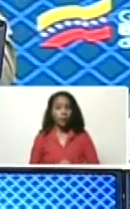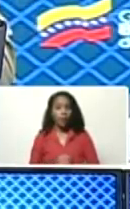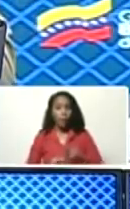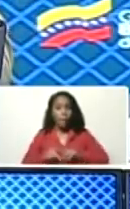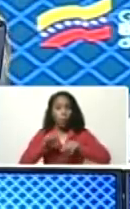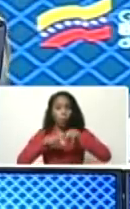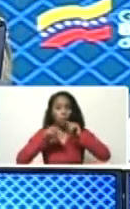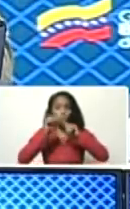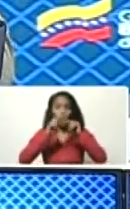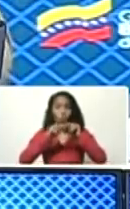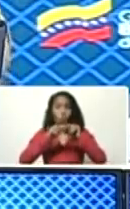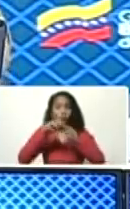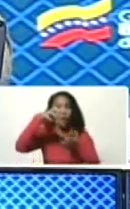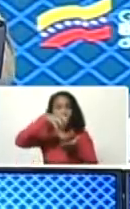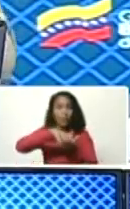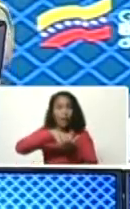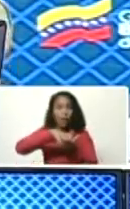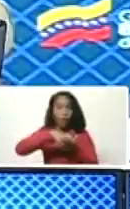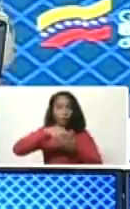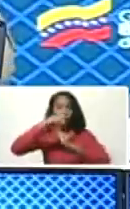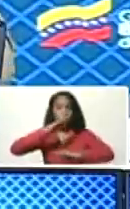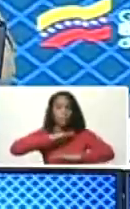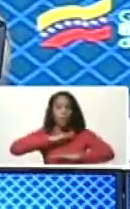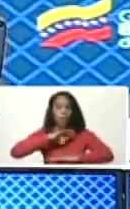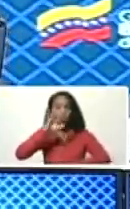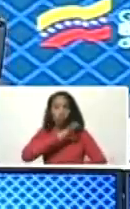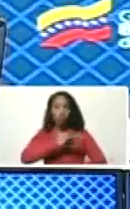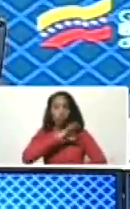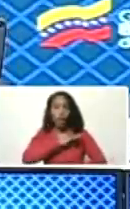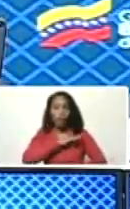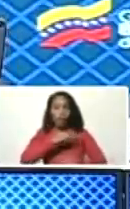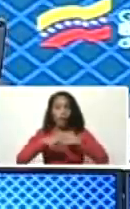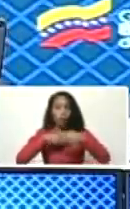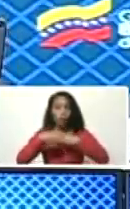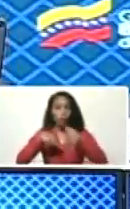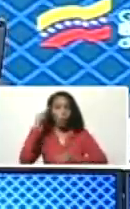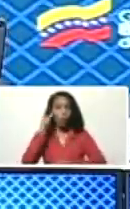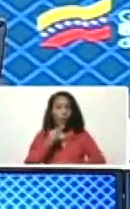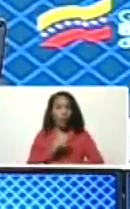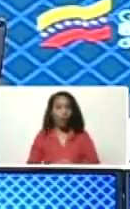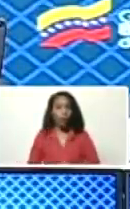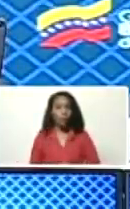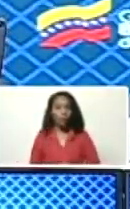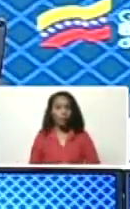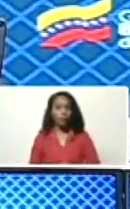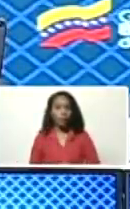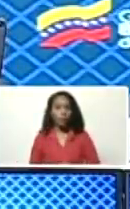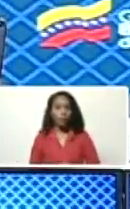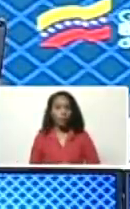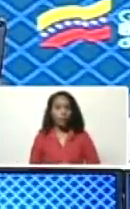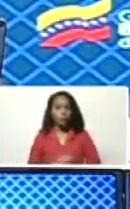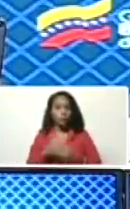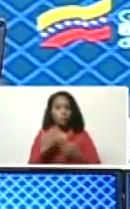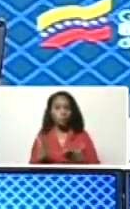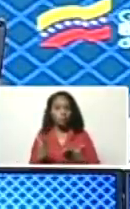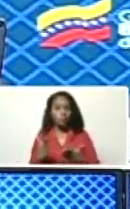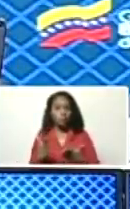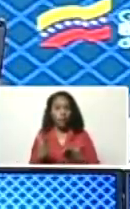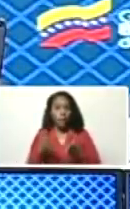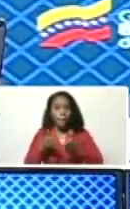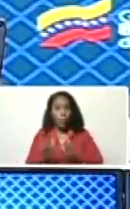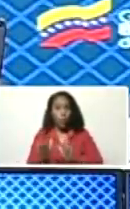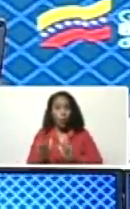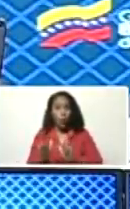construir el estado de bienestar social de la revolución bolivariana, a través del